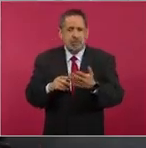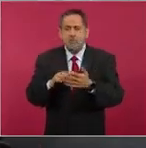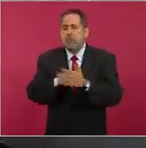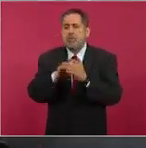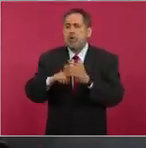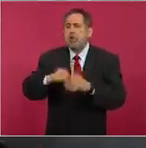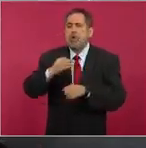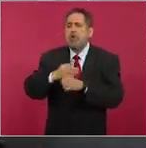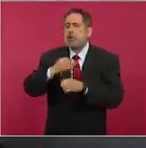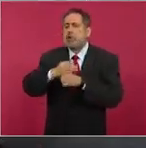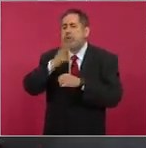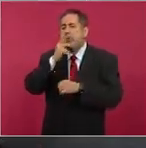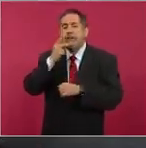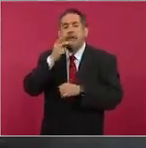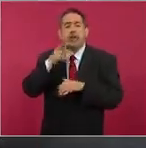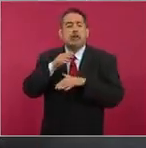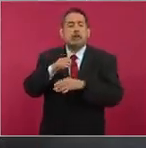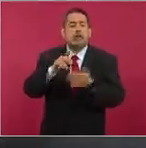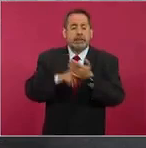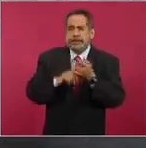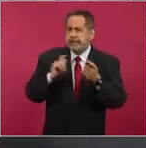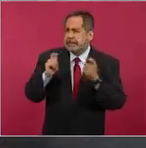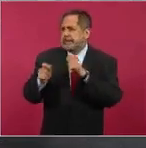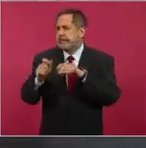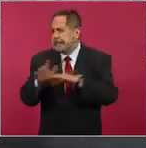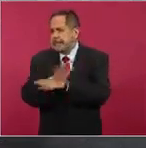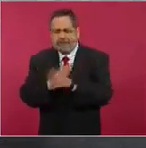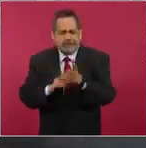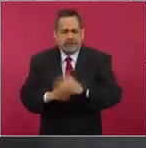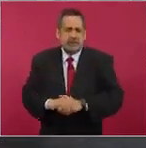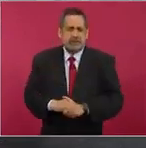hablar de cierta transformación.